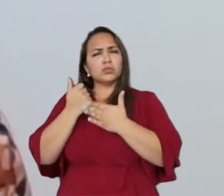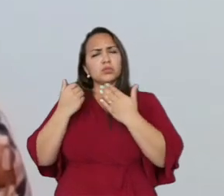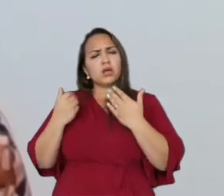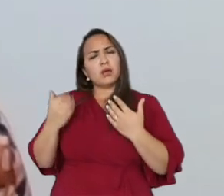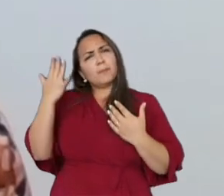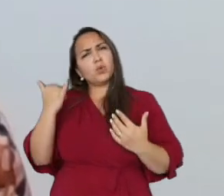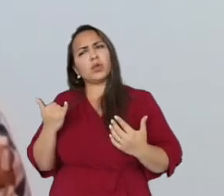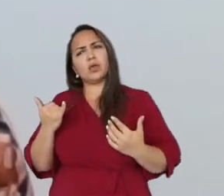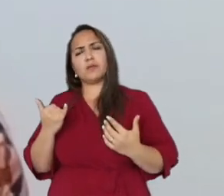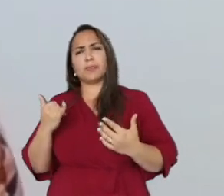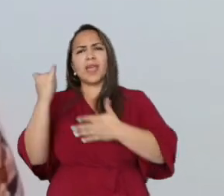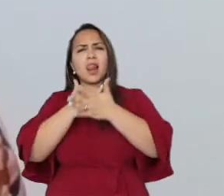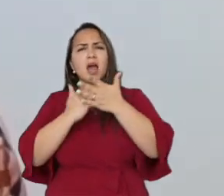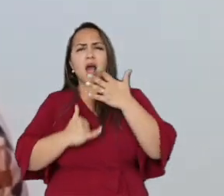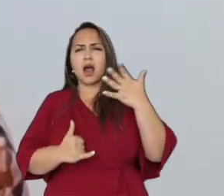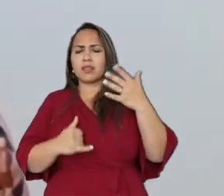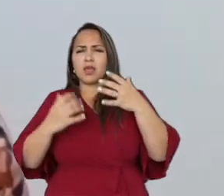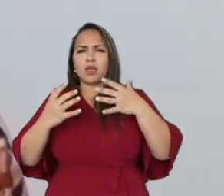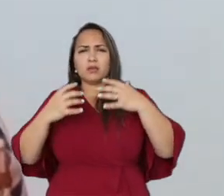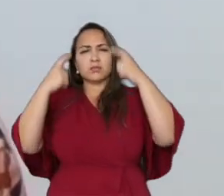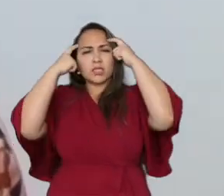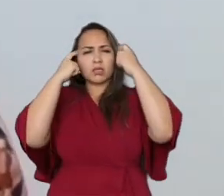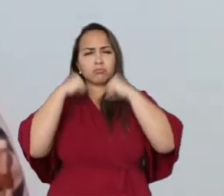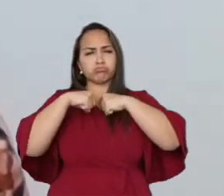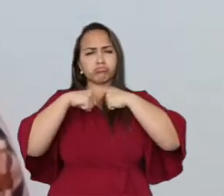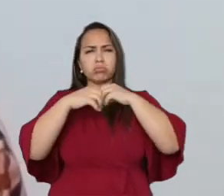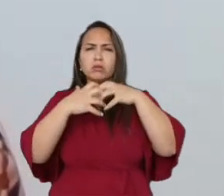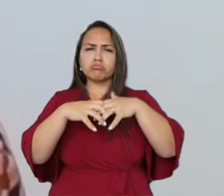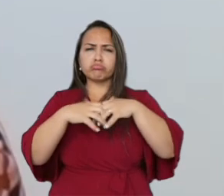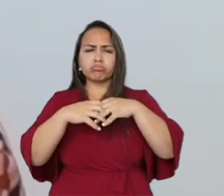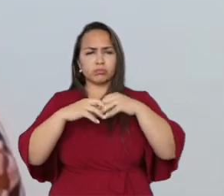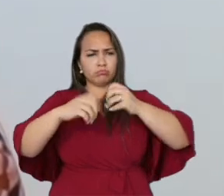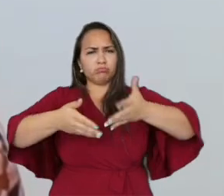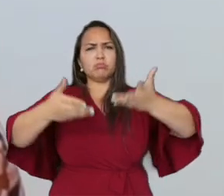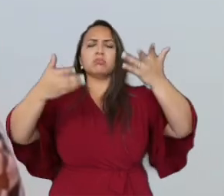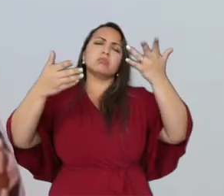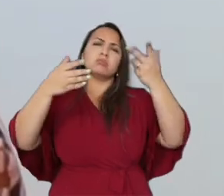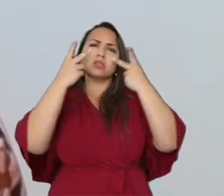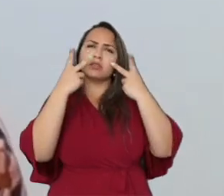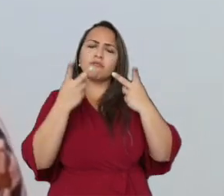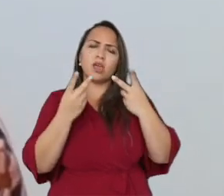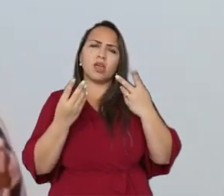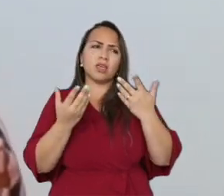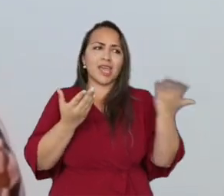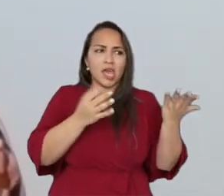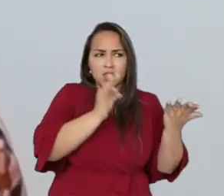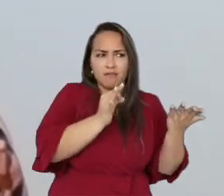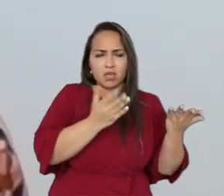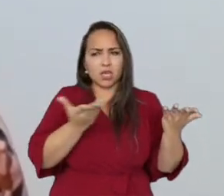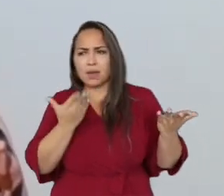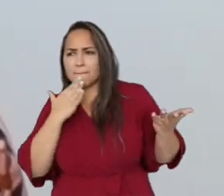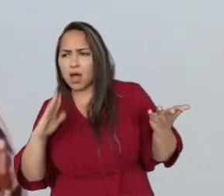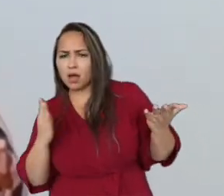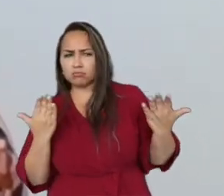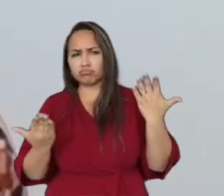porque el arte para nosotros nos estimula y nos hace ver qué está bien, qué está